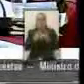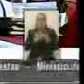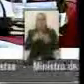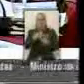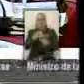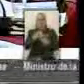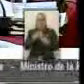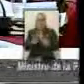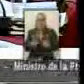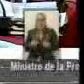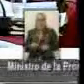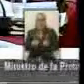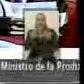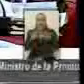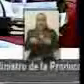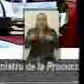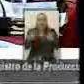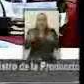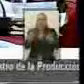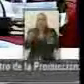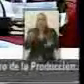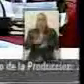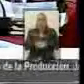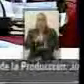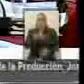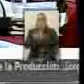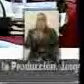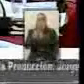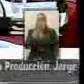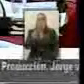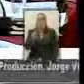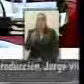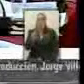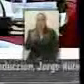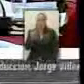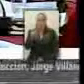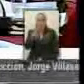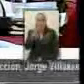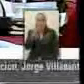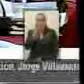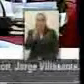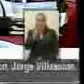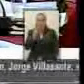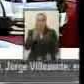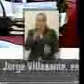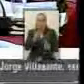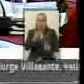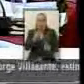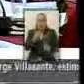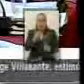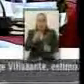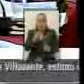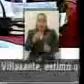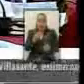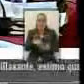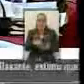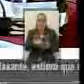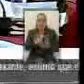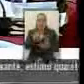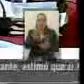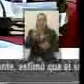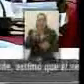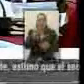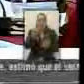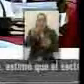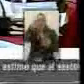que están felices y contentos, porque en Pomalca reciben $35 diarios, en la Plaza 2 de Mayo 100 soles diarios. Están felices, ellos no